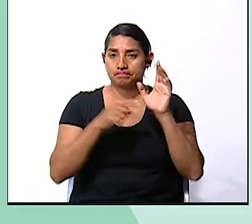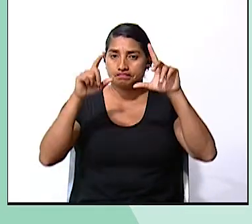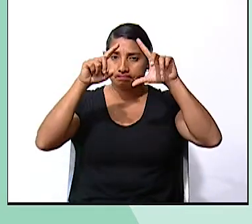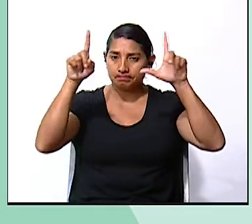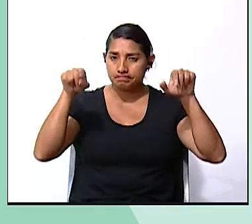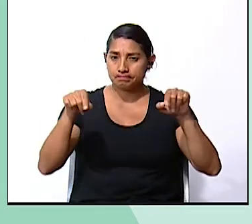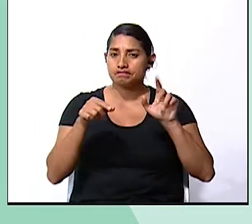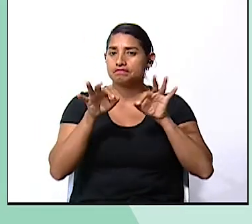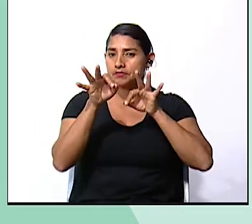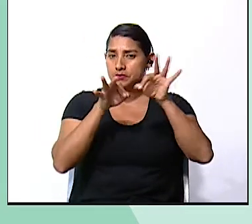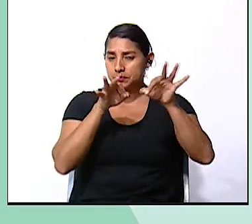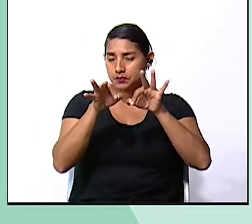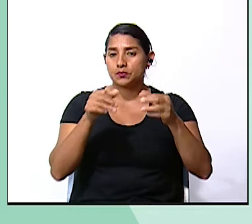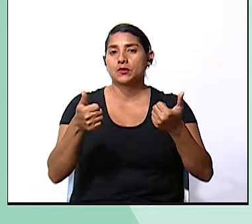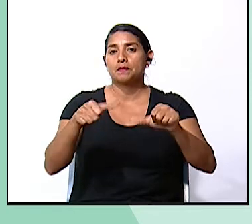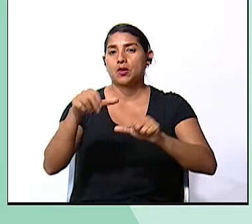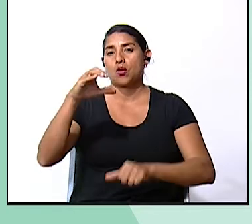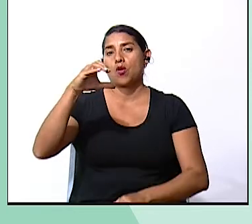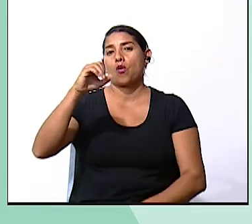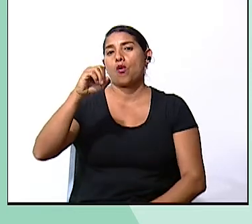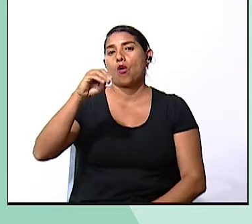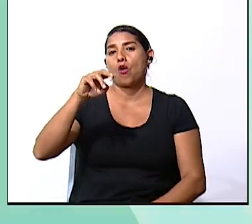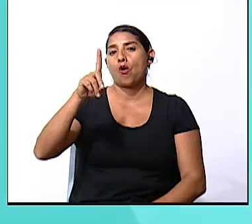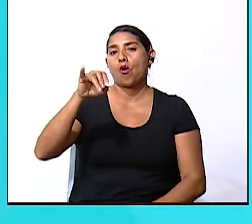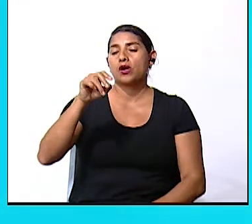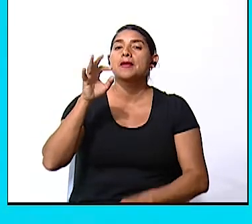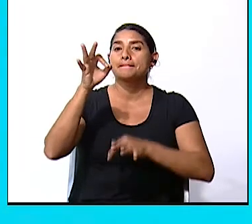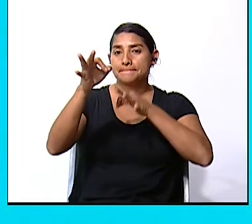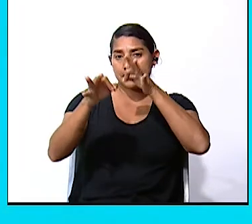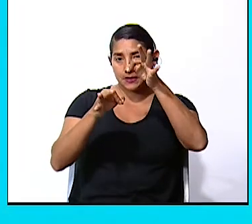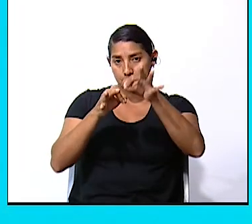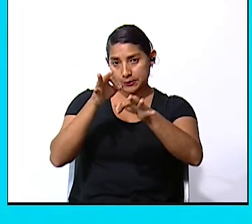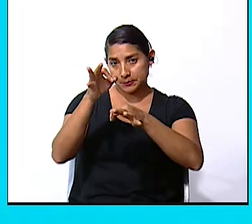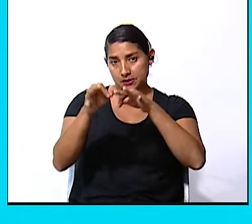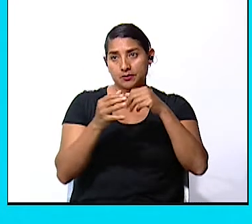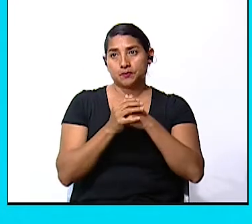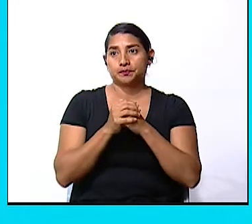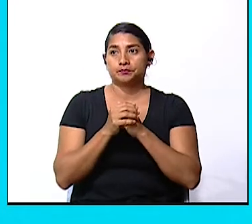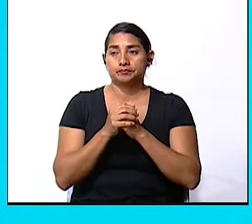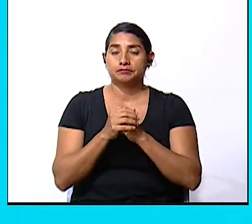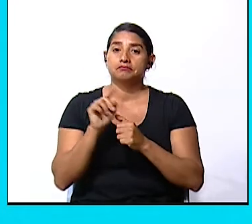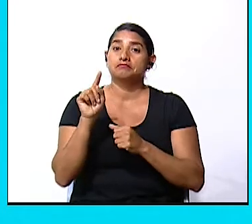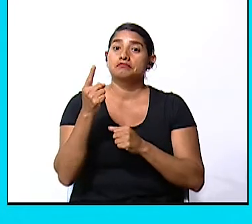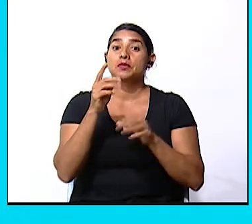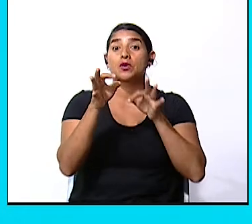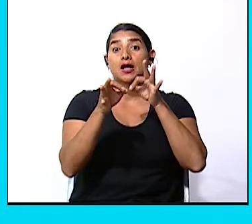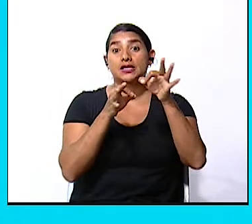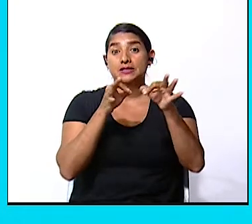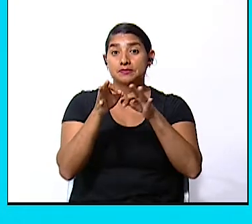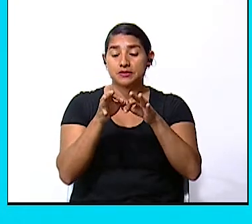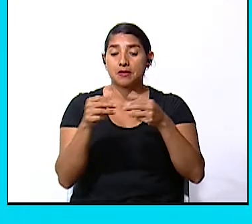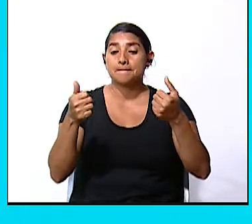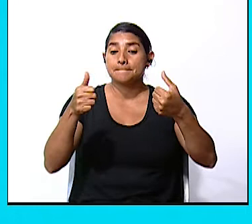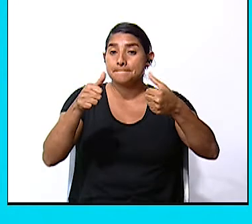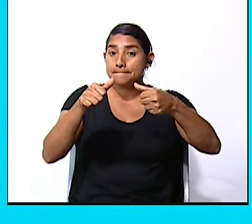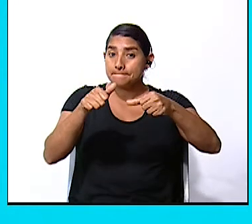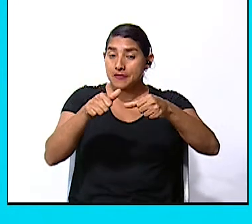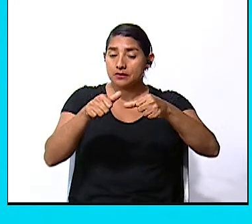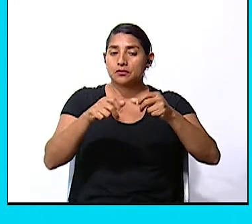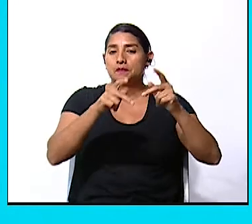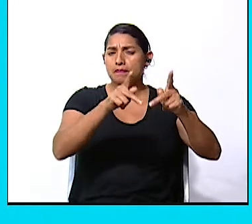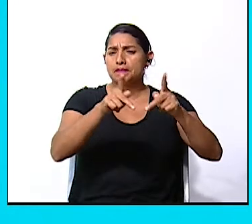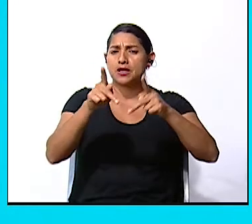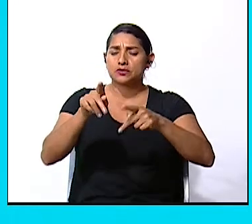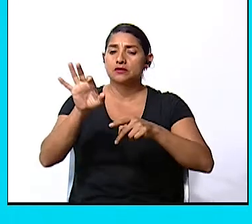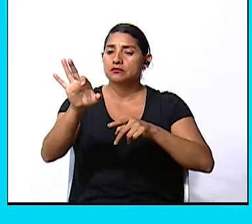les traigo sobre el Pacto de Concordia mientras les voy explicando. Dice que el Pacto de Concordia, los miembros